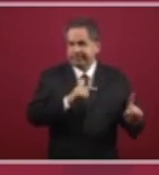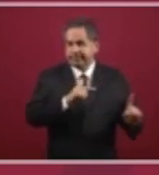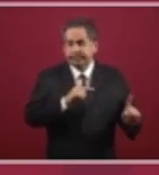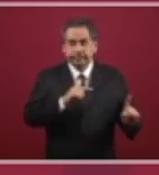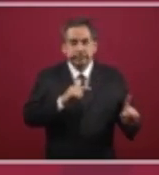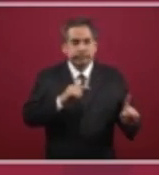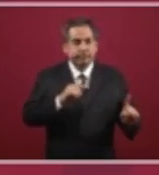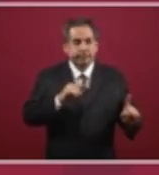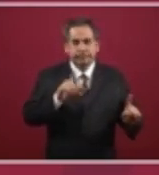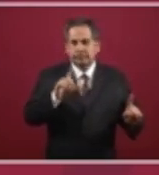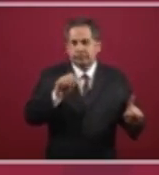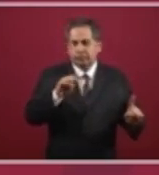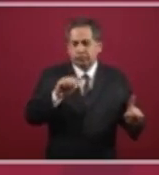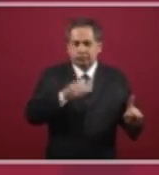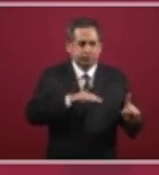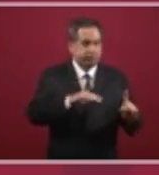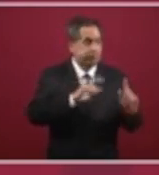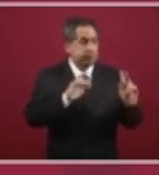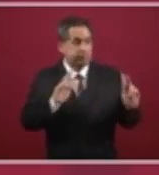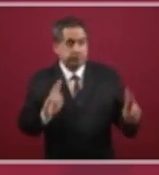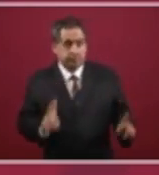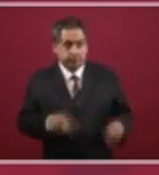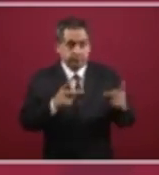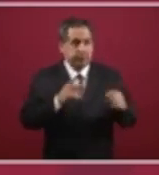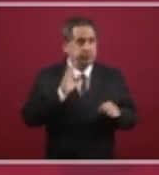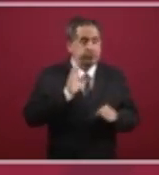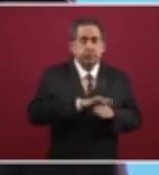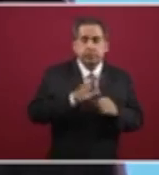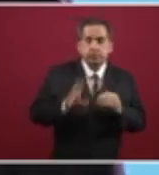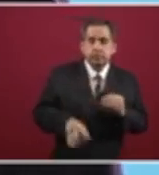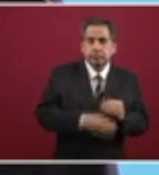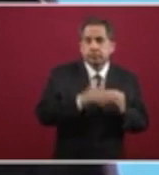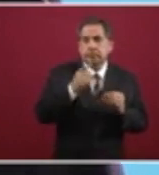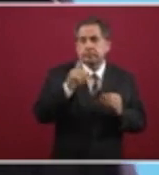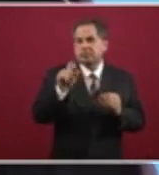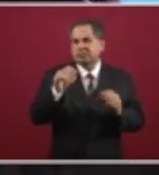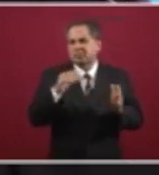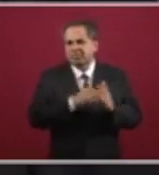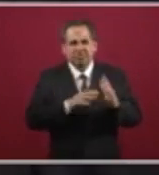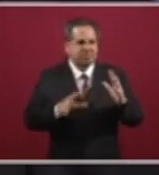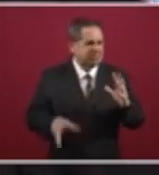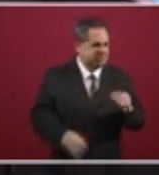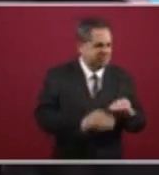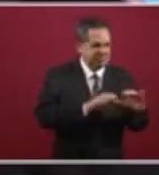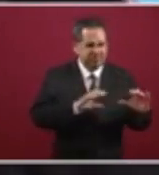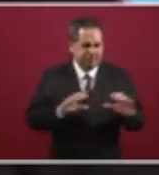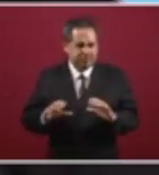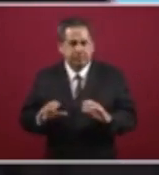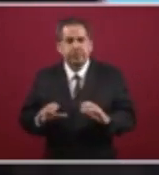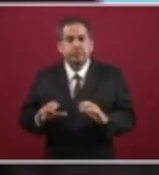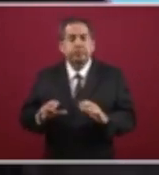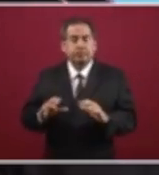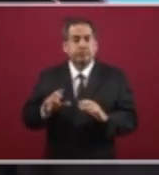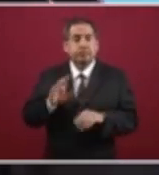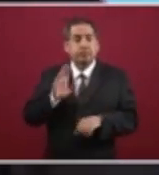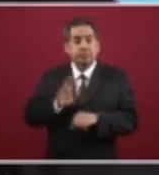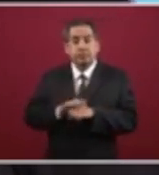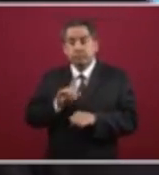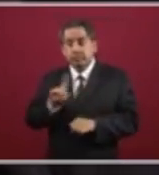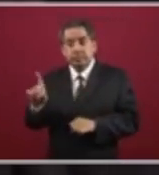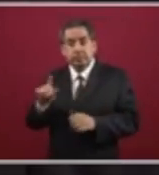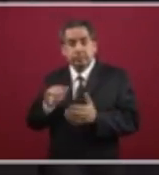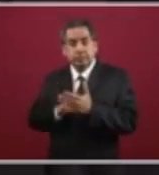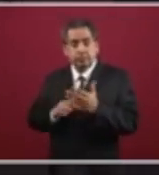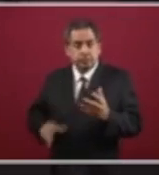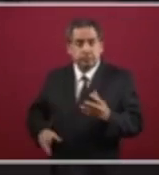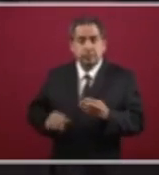de Las Lomas, más 20 de otros bienes, alrededor de 120, y 100 más de